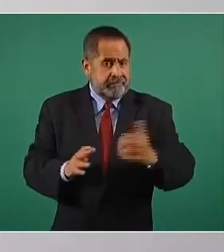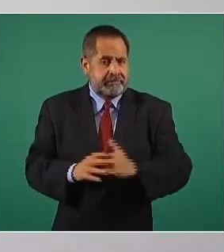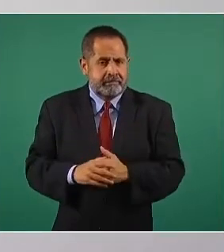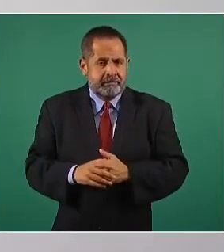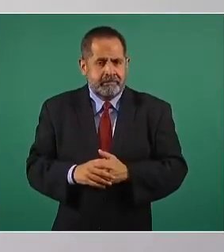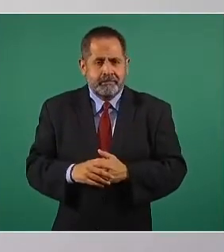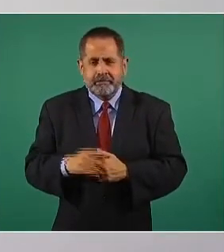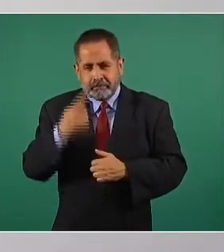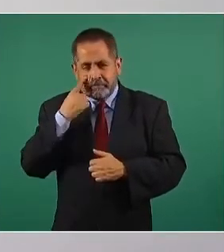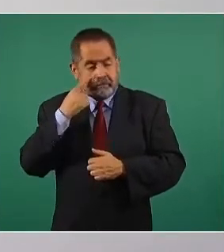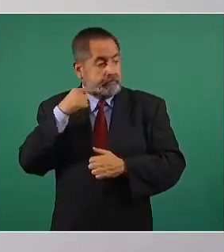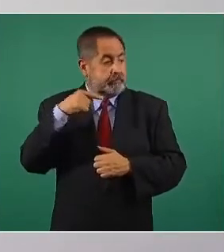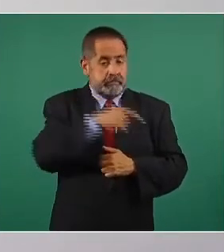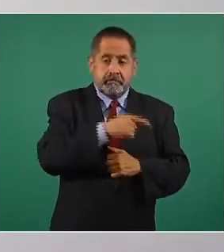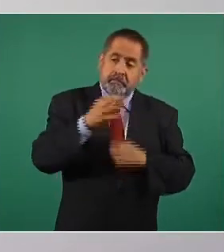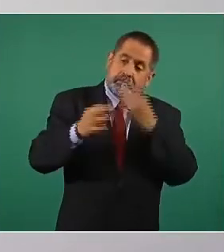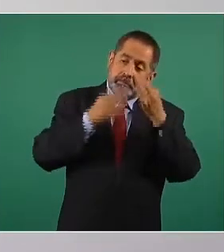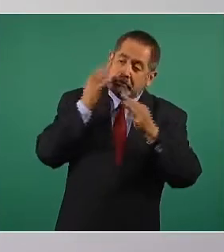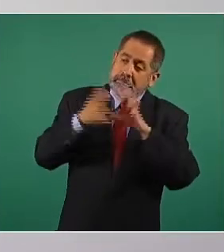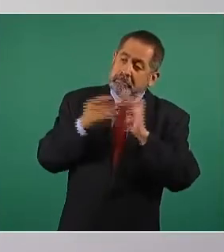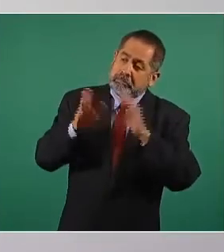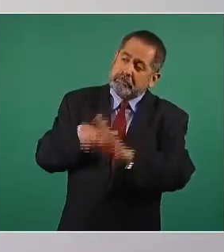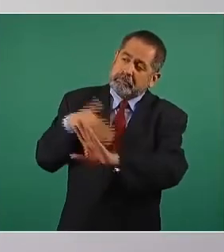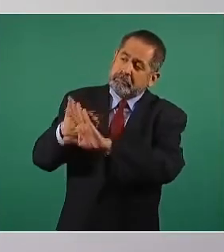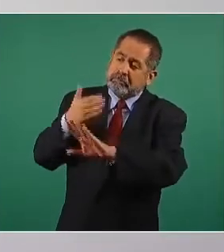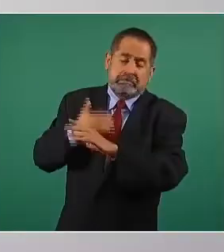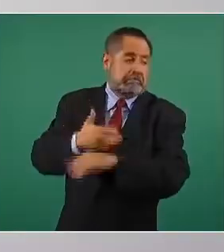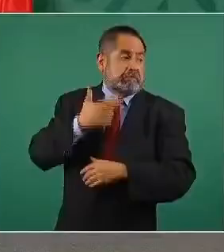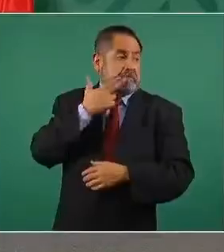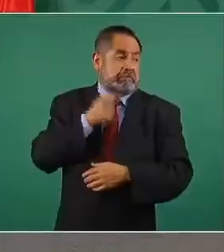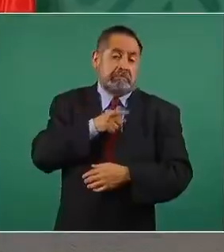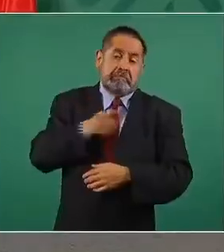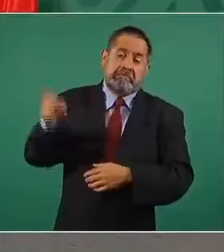las campañas en contra nuestra.